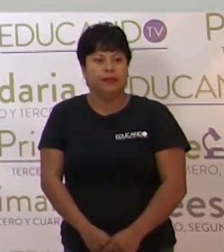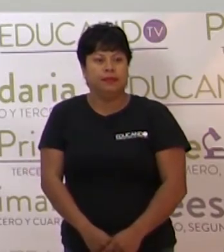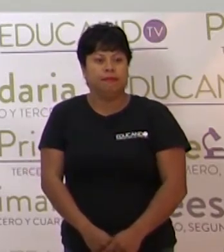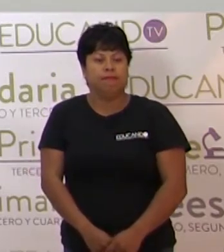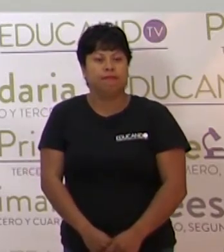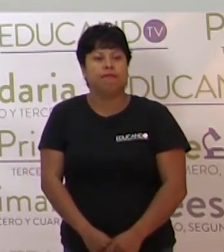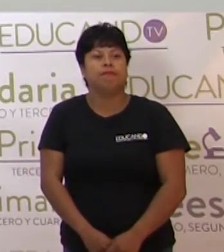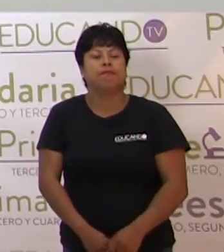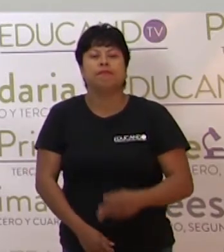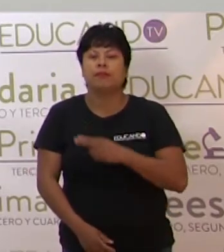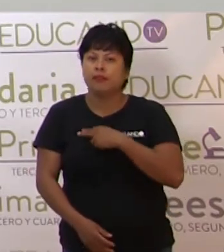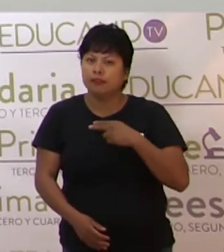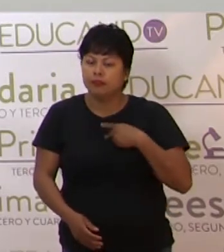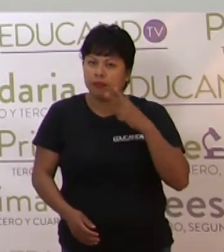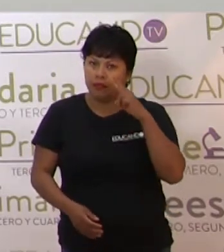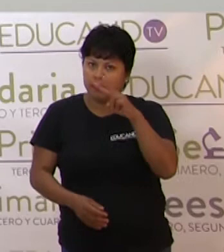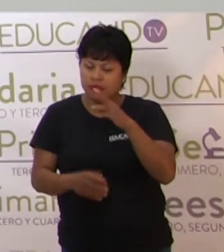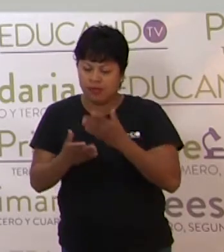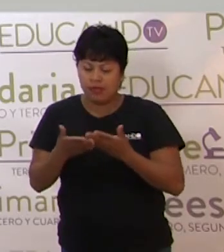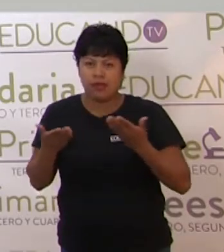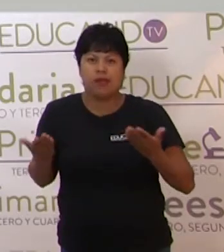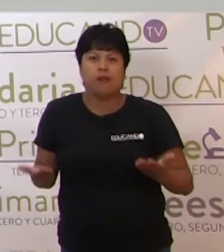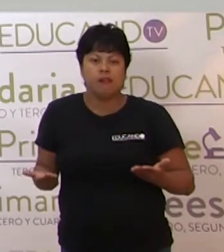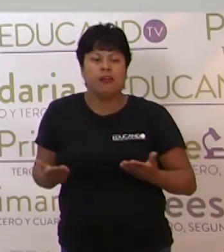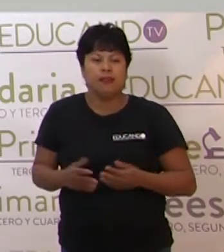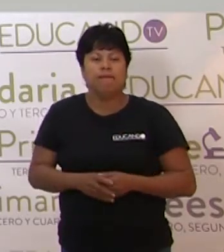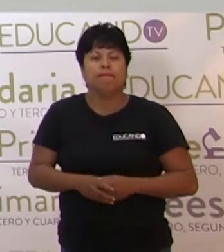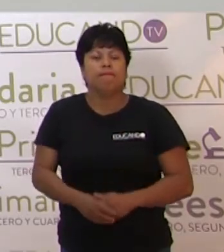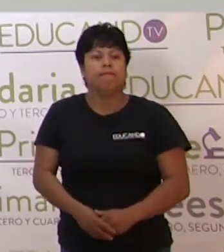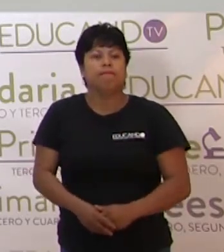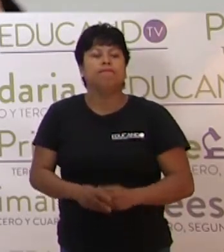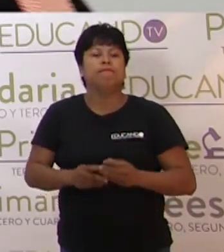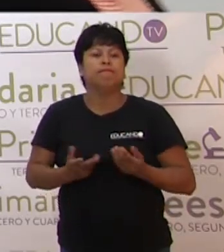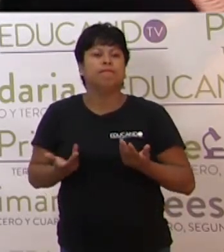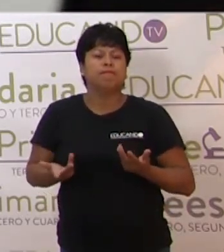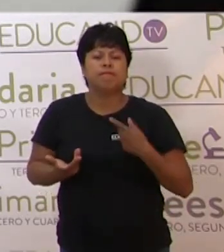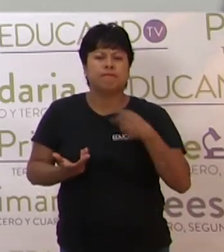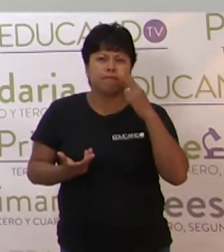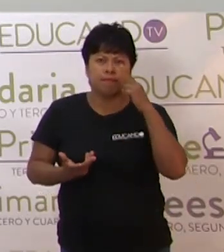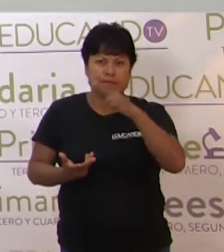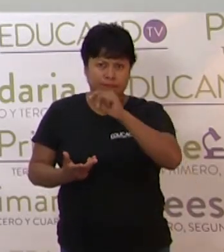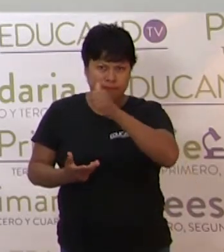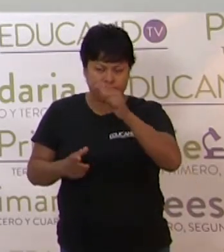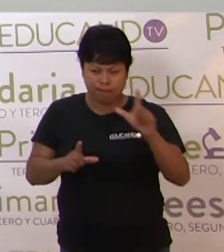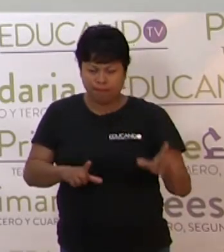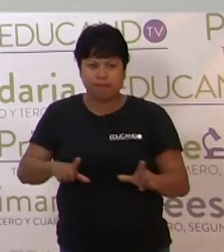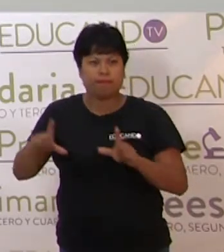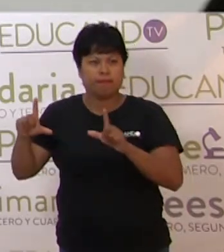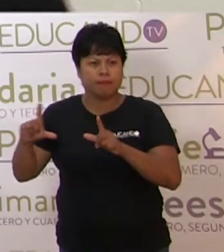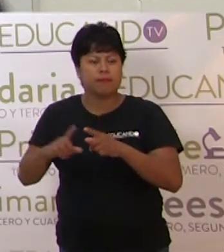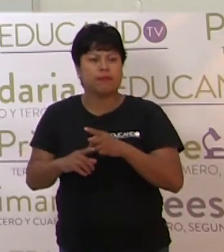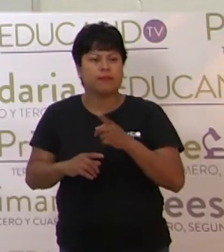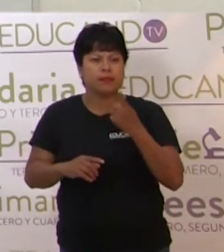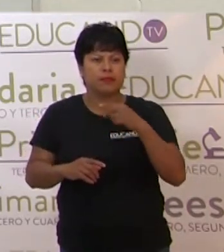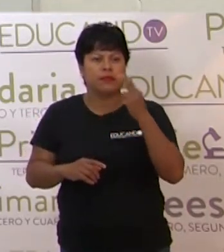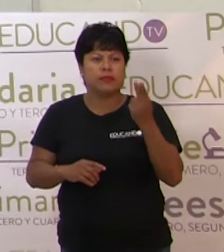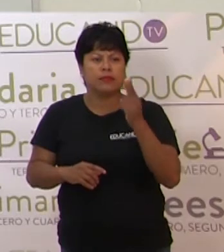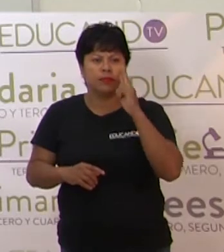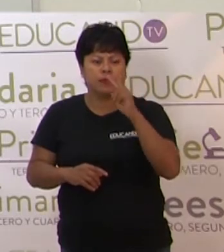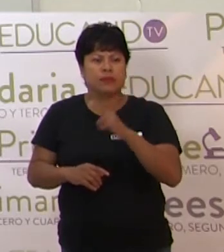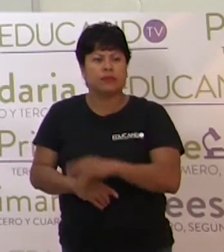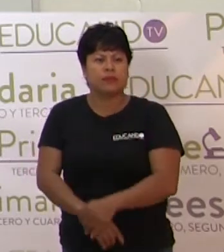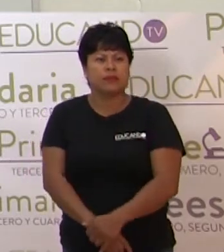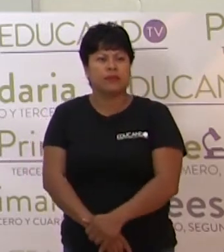vamos a considerar ahora yo creo que vamos a ver el siguiente vamos a ver el